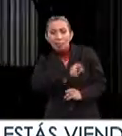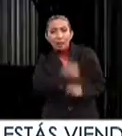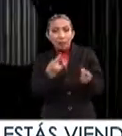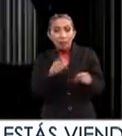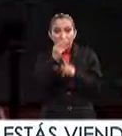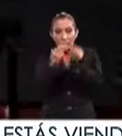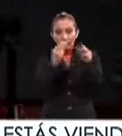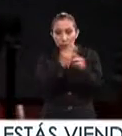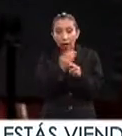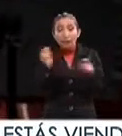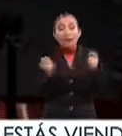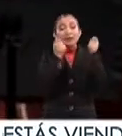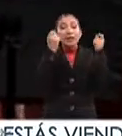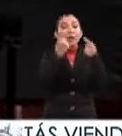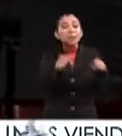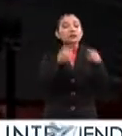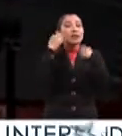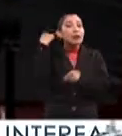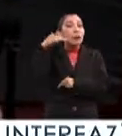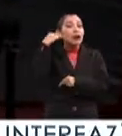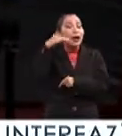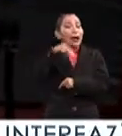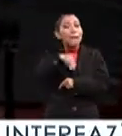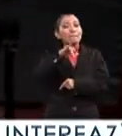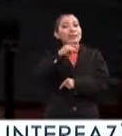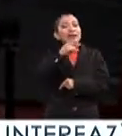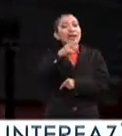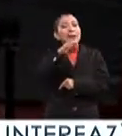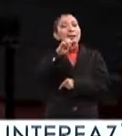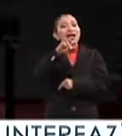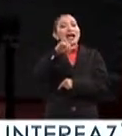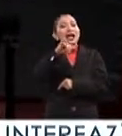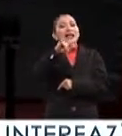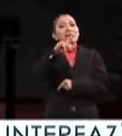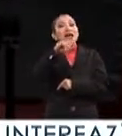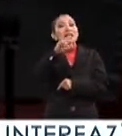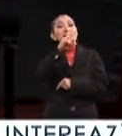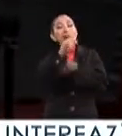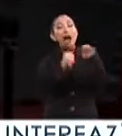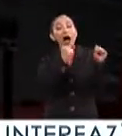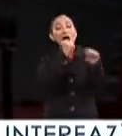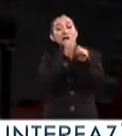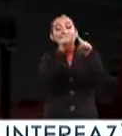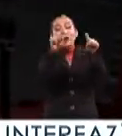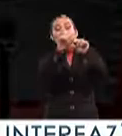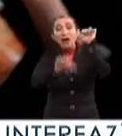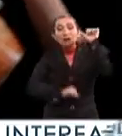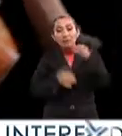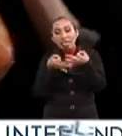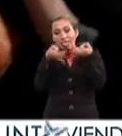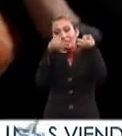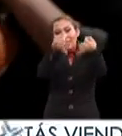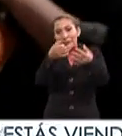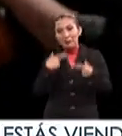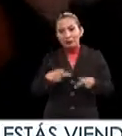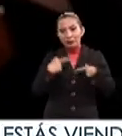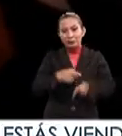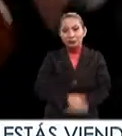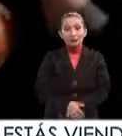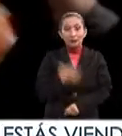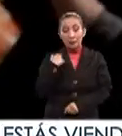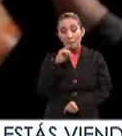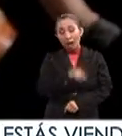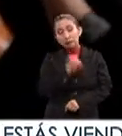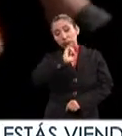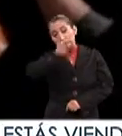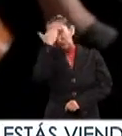mundo. El Festival de Música de Morelia Miguel Bernal Jiménez celebra 30 años con una oferta que cautiva a todo público, desde el